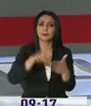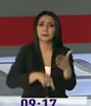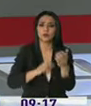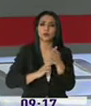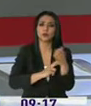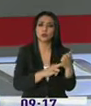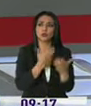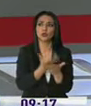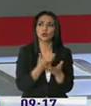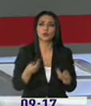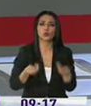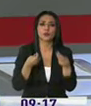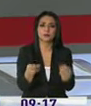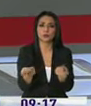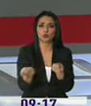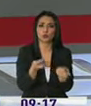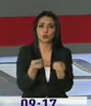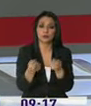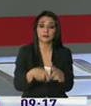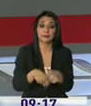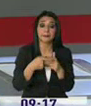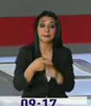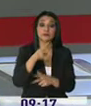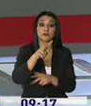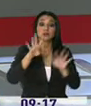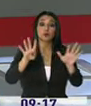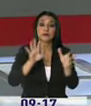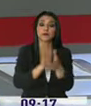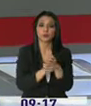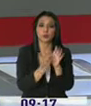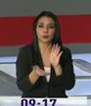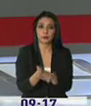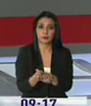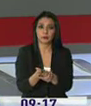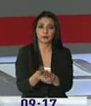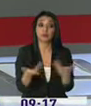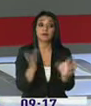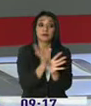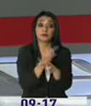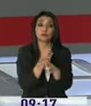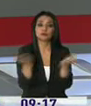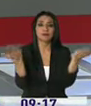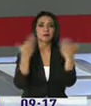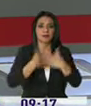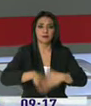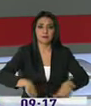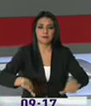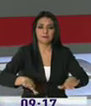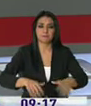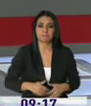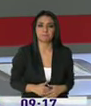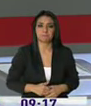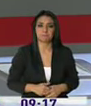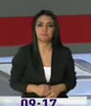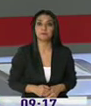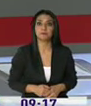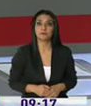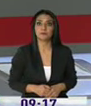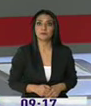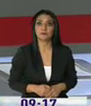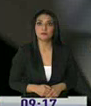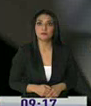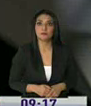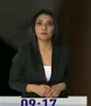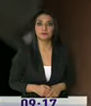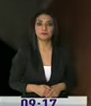recursos económicos, esto a partir del 29 de este mes, una vez que sus funciones concluirían en esa fecha.